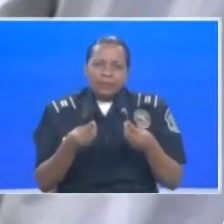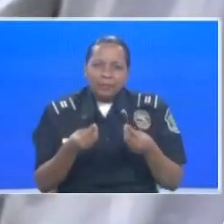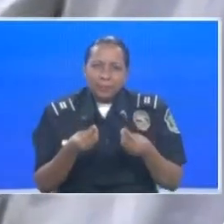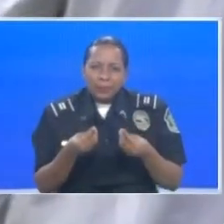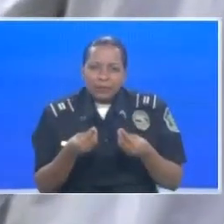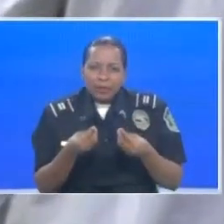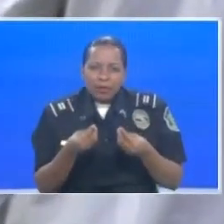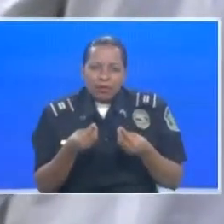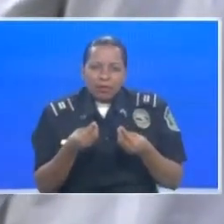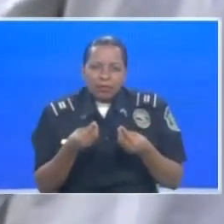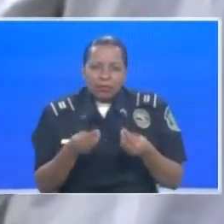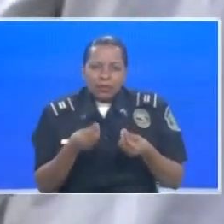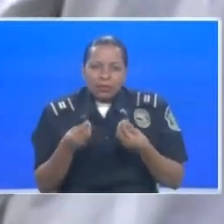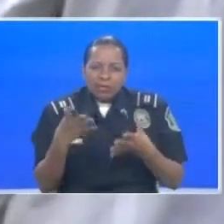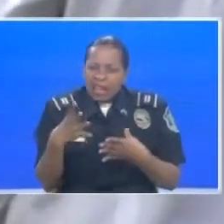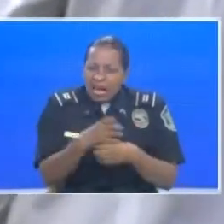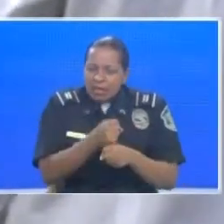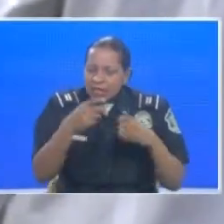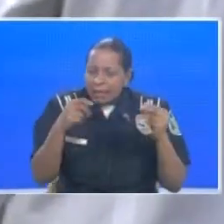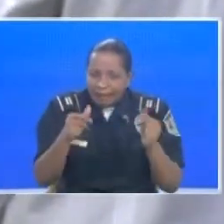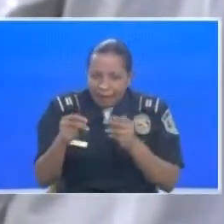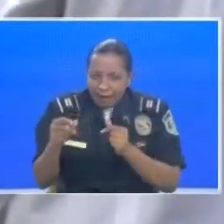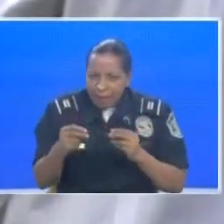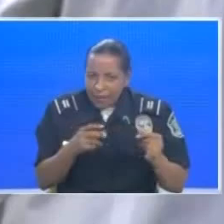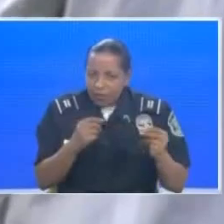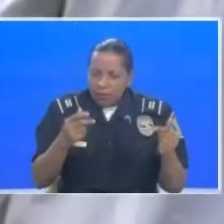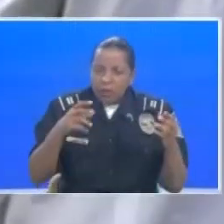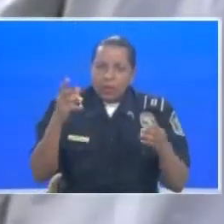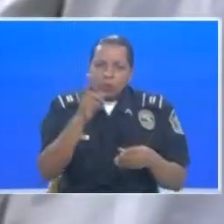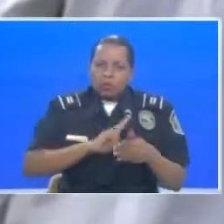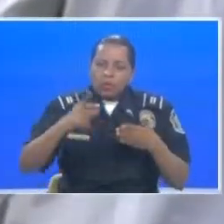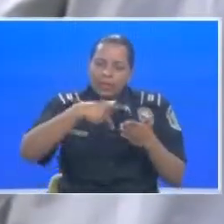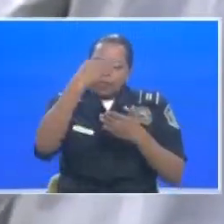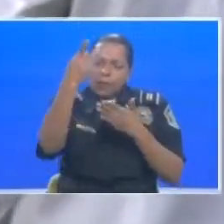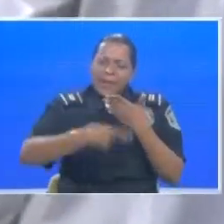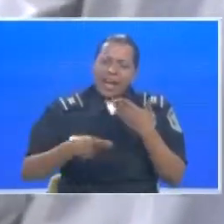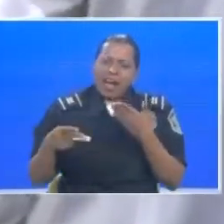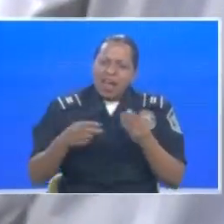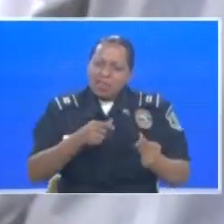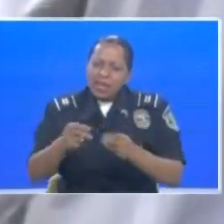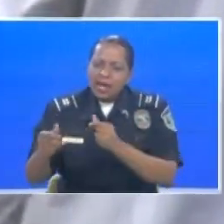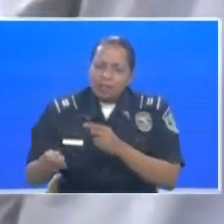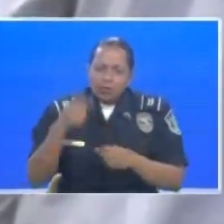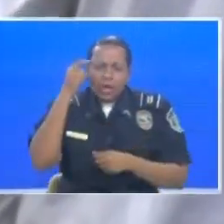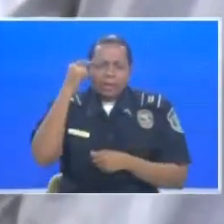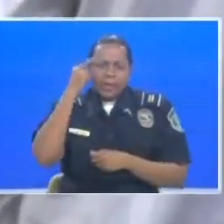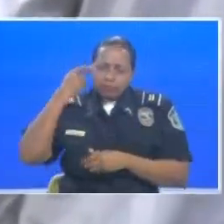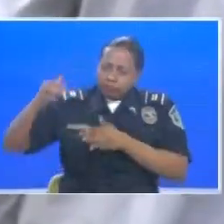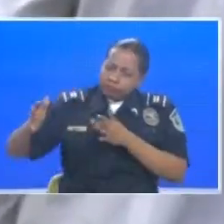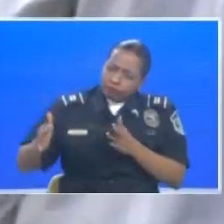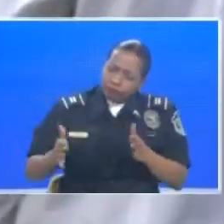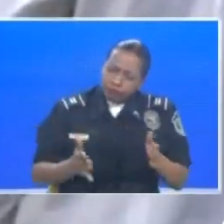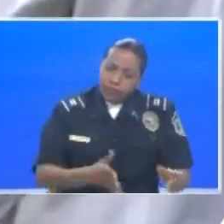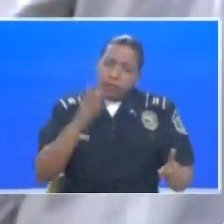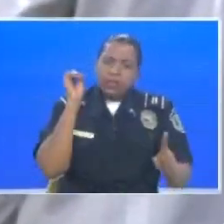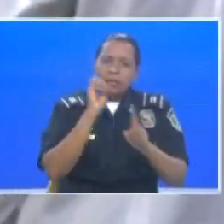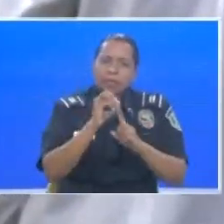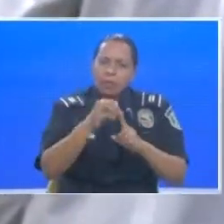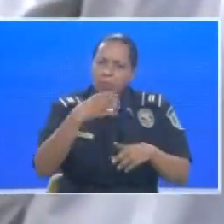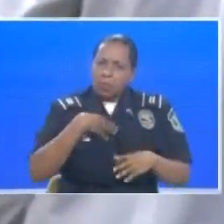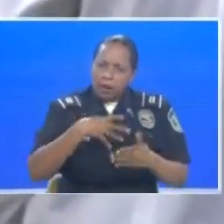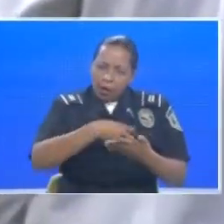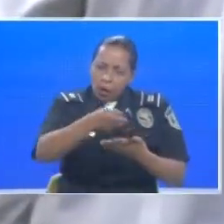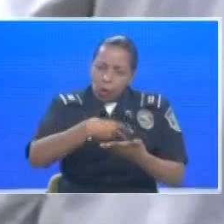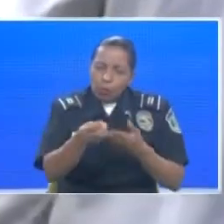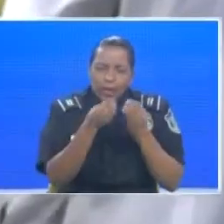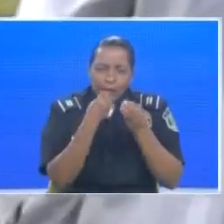terminan mal las cosas. Por eso que a mí me gusta hablar de un plan de acción. Entonces, ese es el objetivo. Compra de